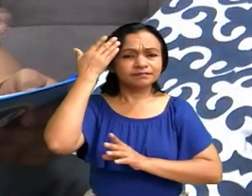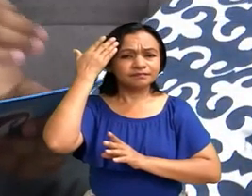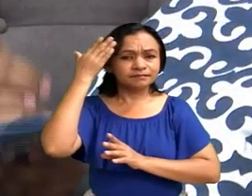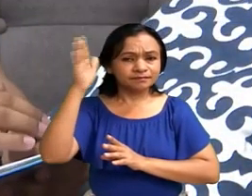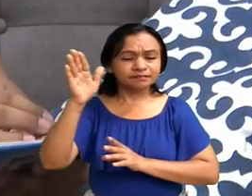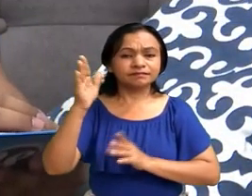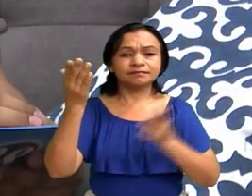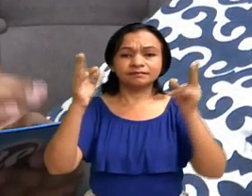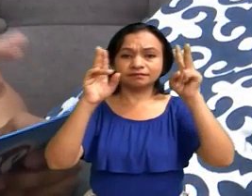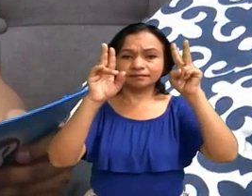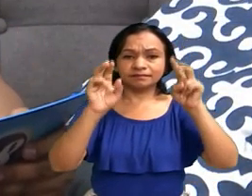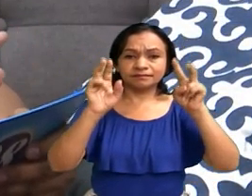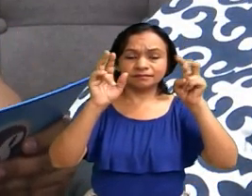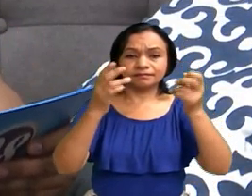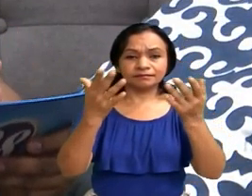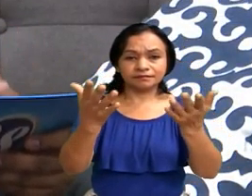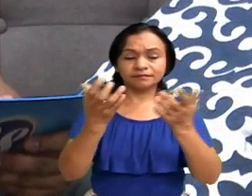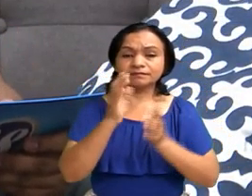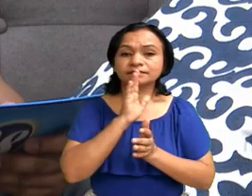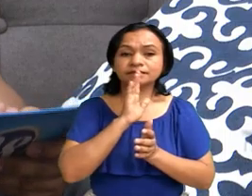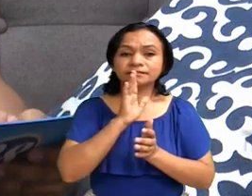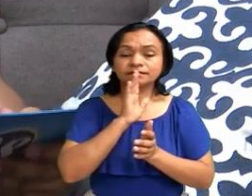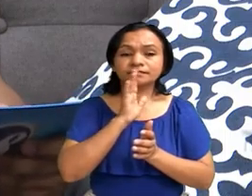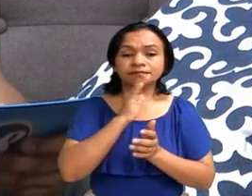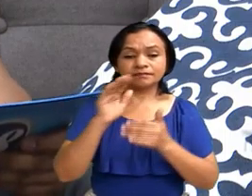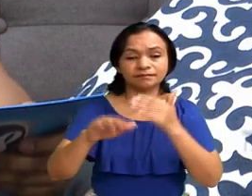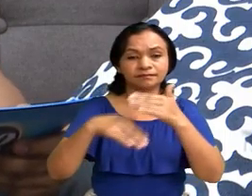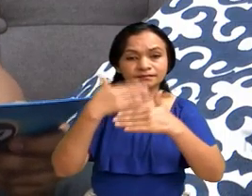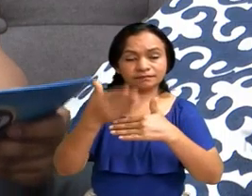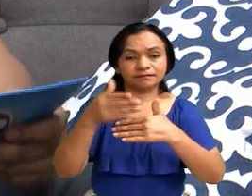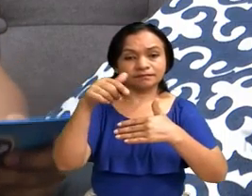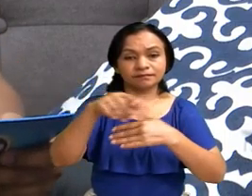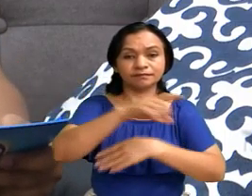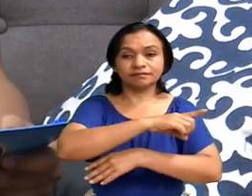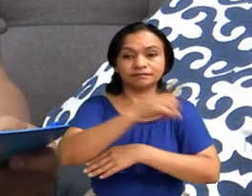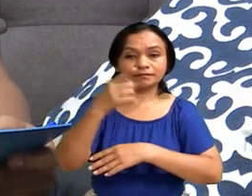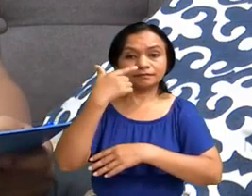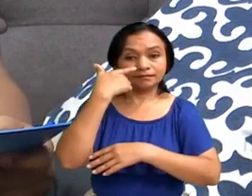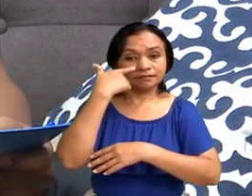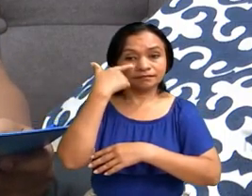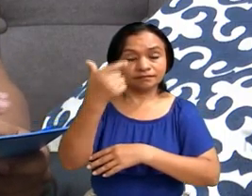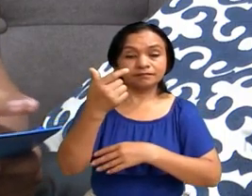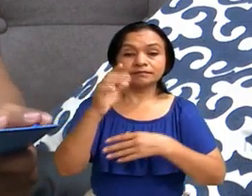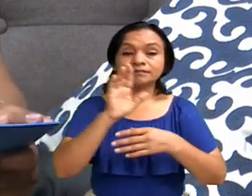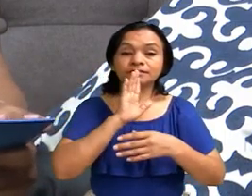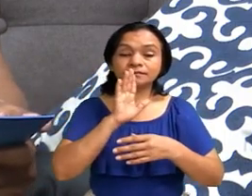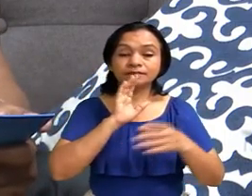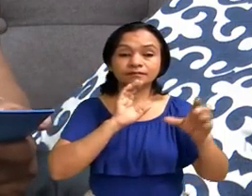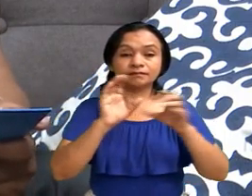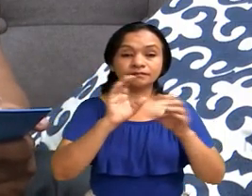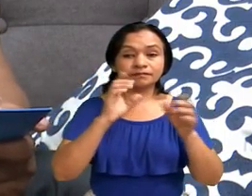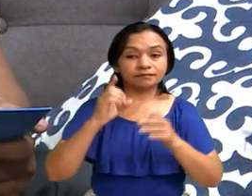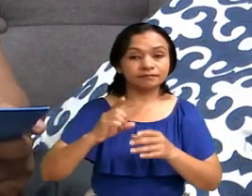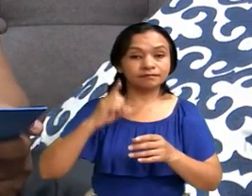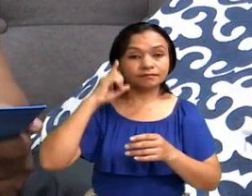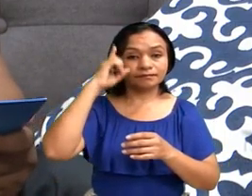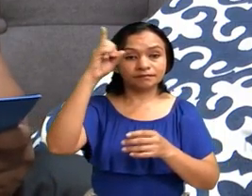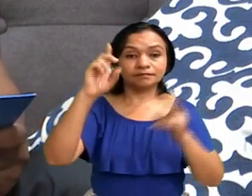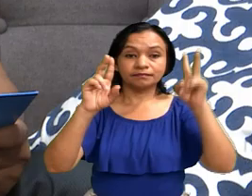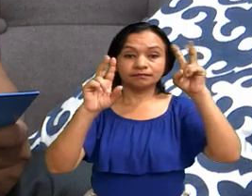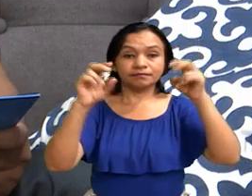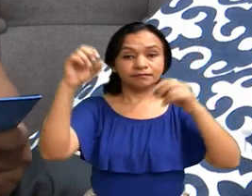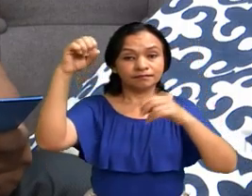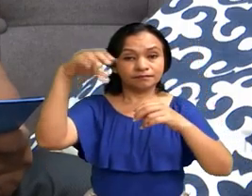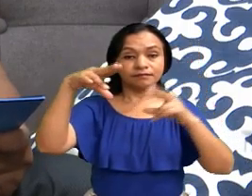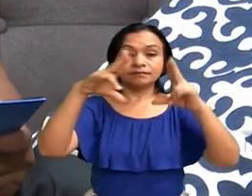de ese aspecto. Y quisiera que habláramos de ese término al volver. Nosotros hoy estamos conociendo y dialogando sobre los avances obtenidos en materia energética